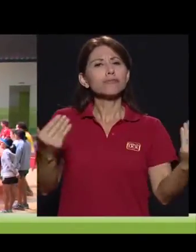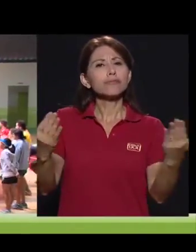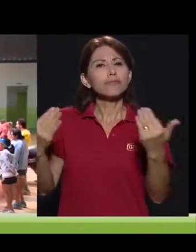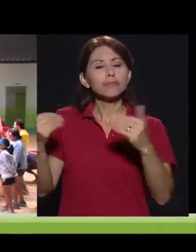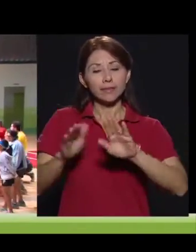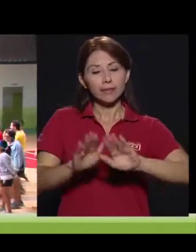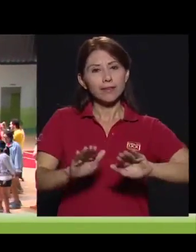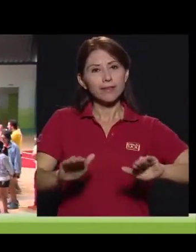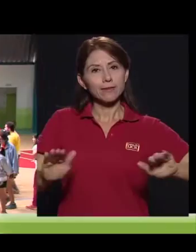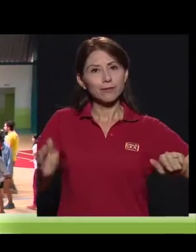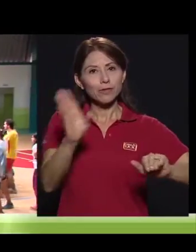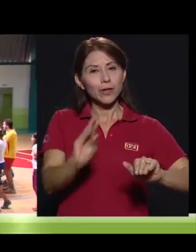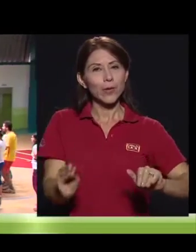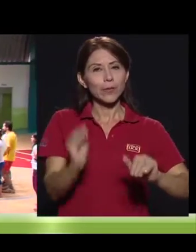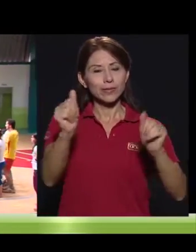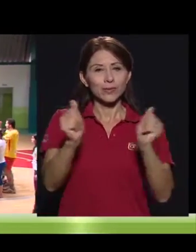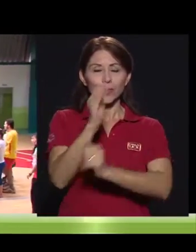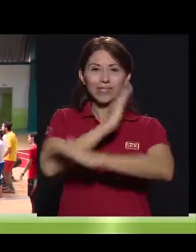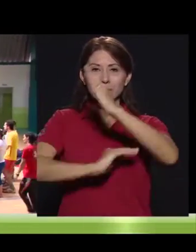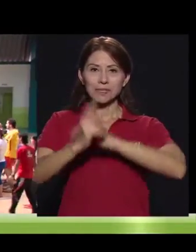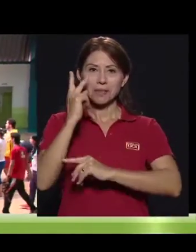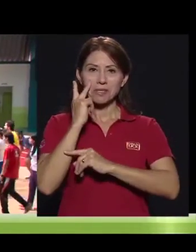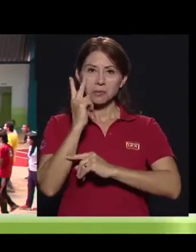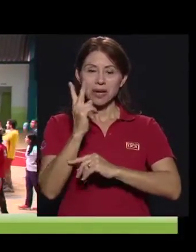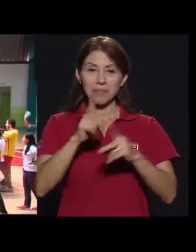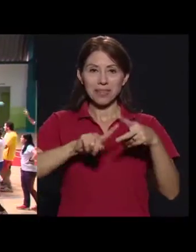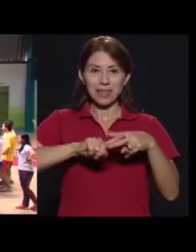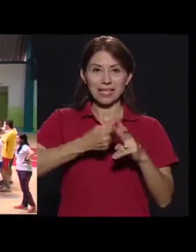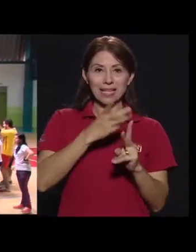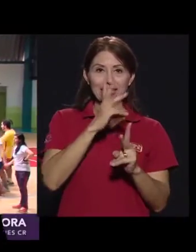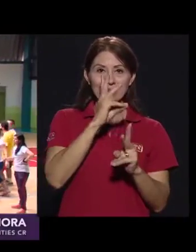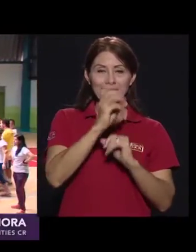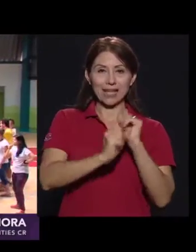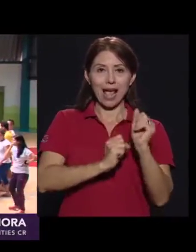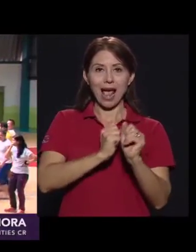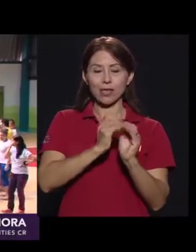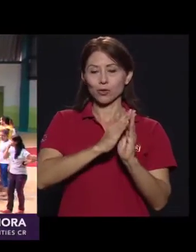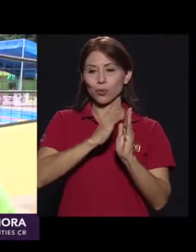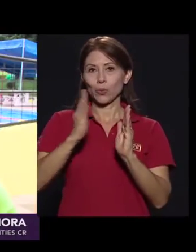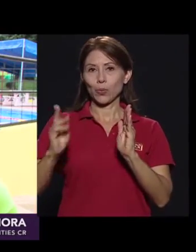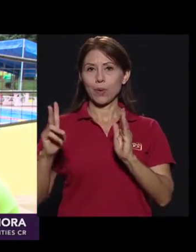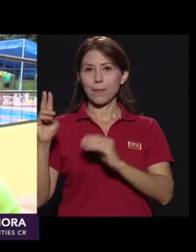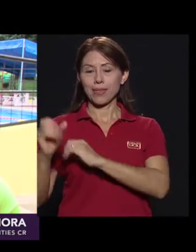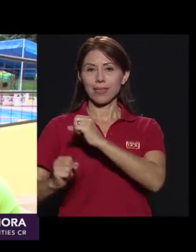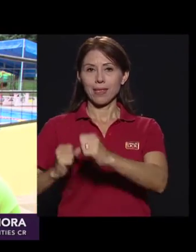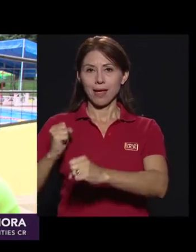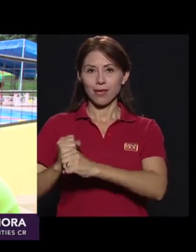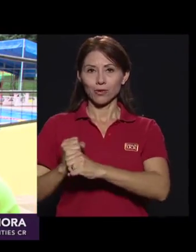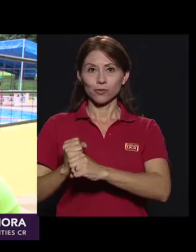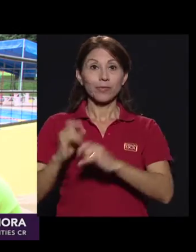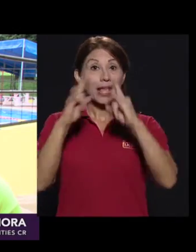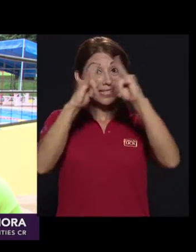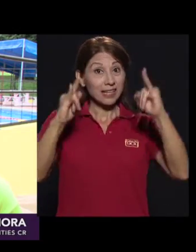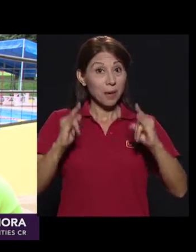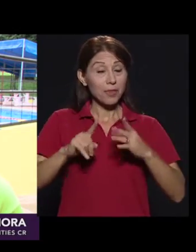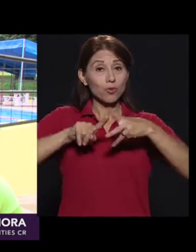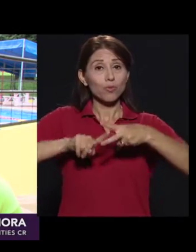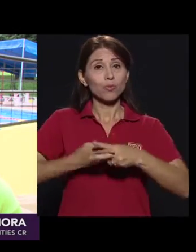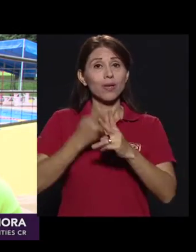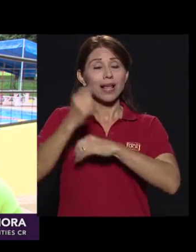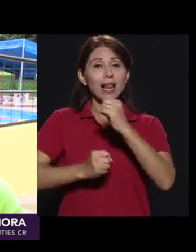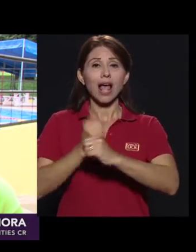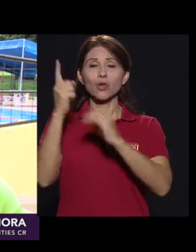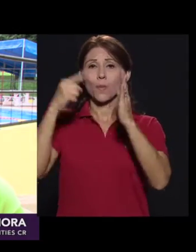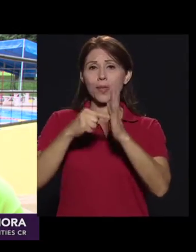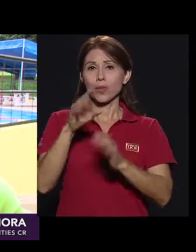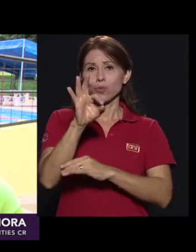jóvenes con discapacidad visual entre los 6 y 20 años. Campabilidad se empezó en 1996 en